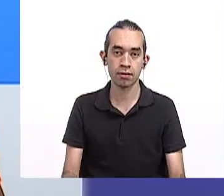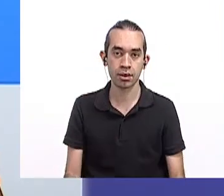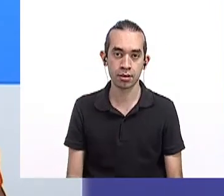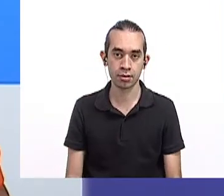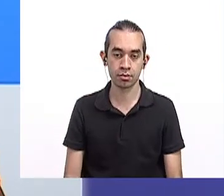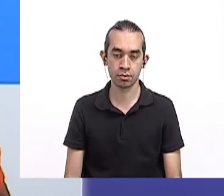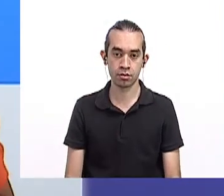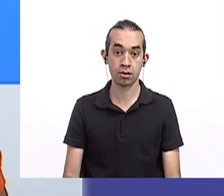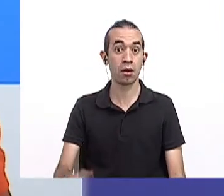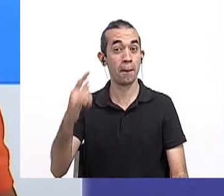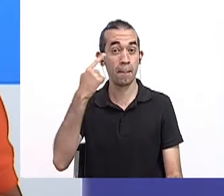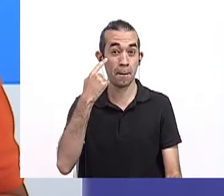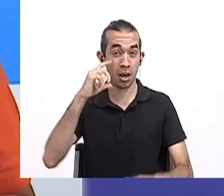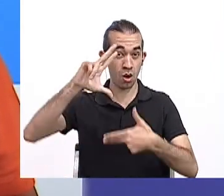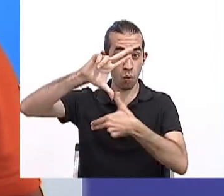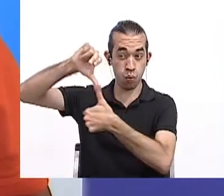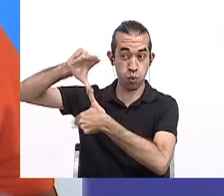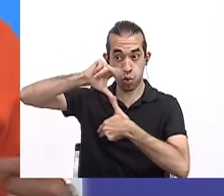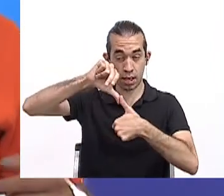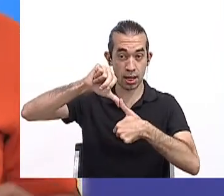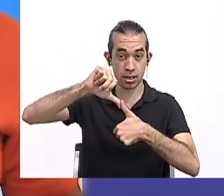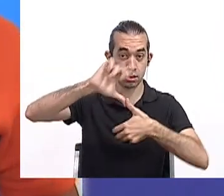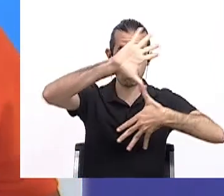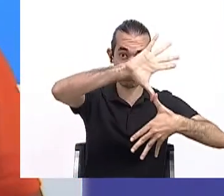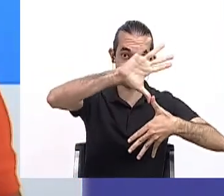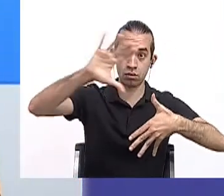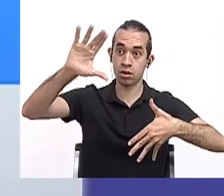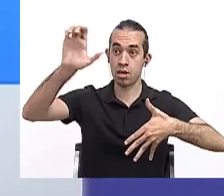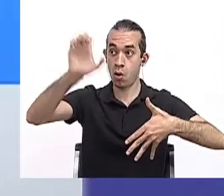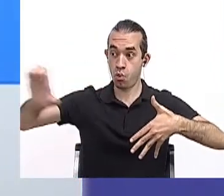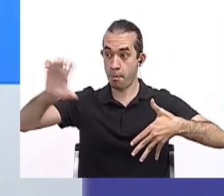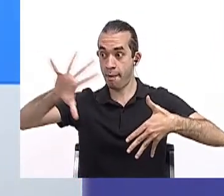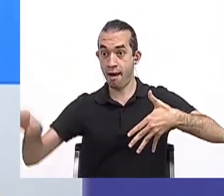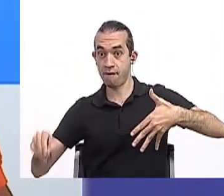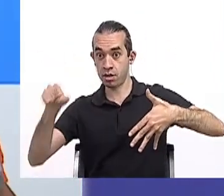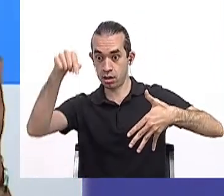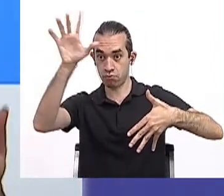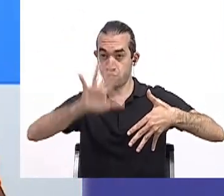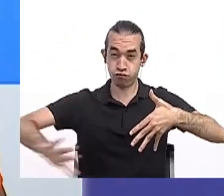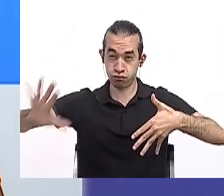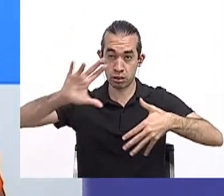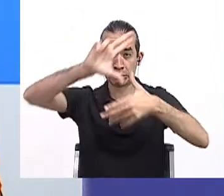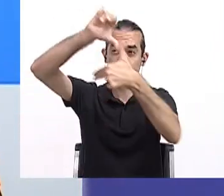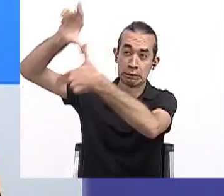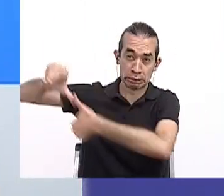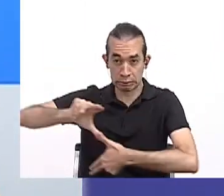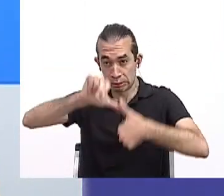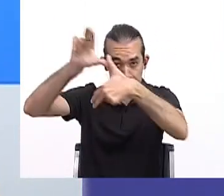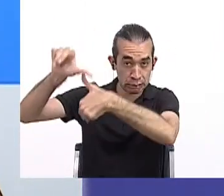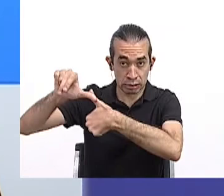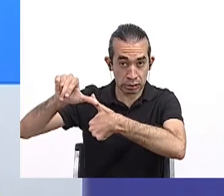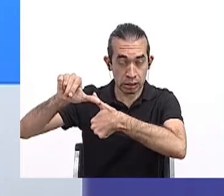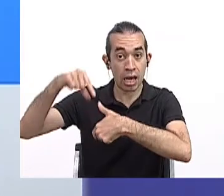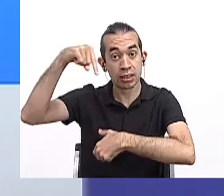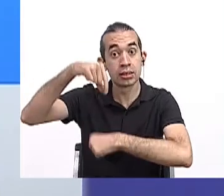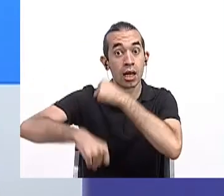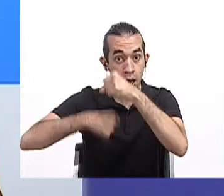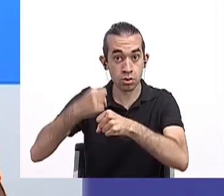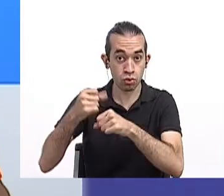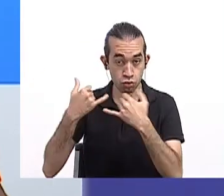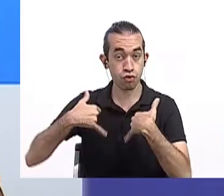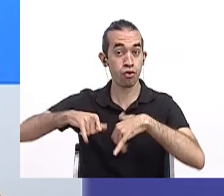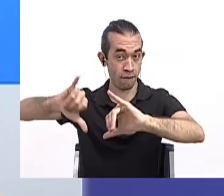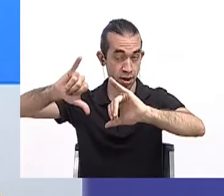temporada de huracanes del atlántico de este año es una temporada de ciclones tropicales que ahorita está en curso